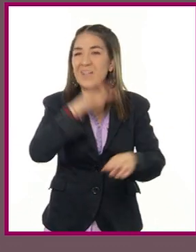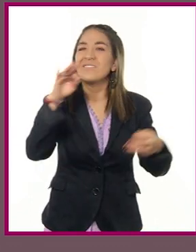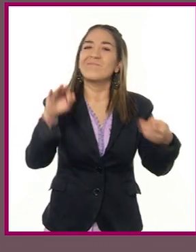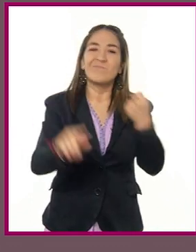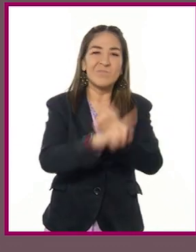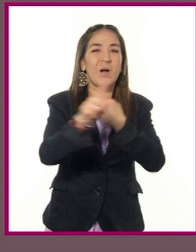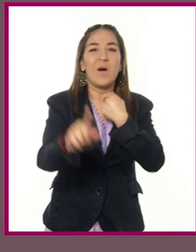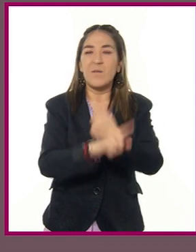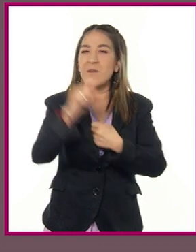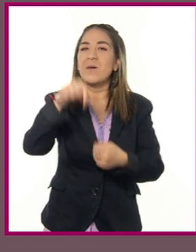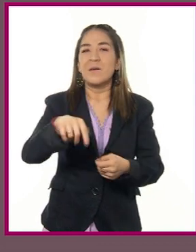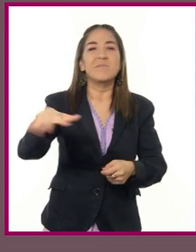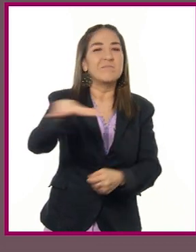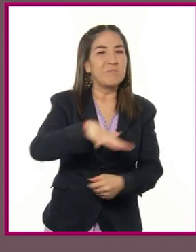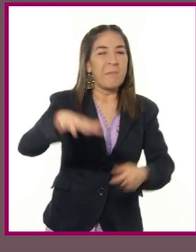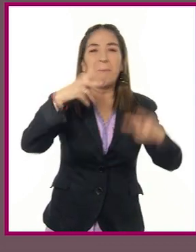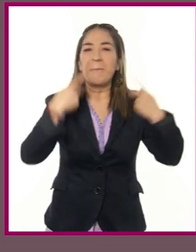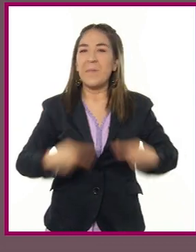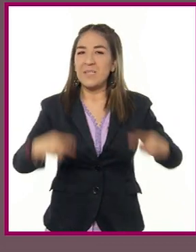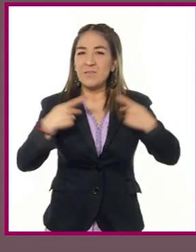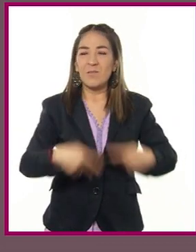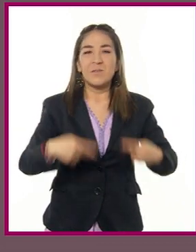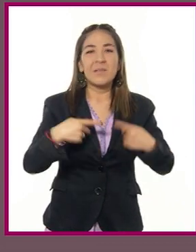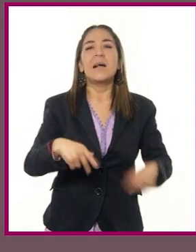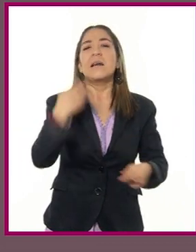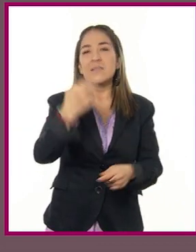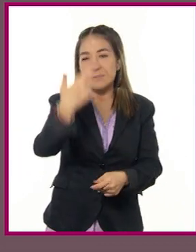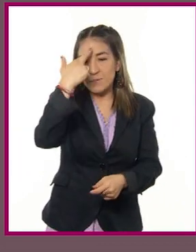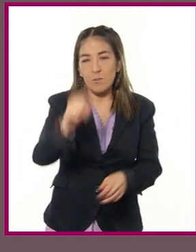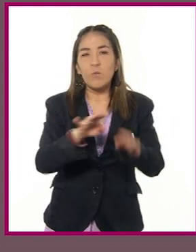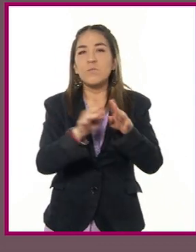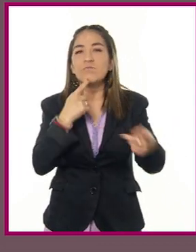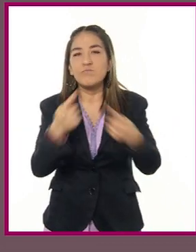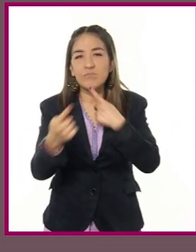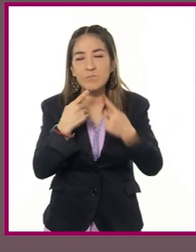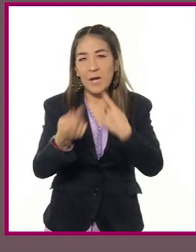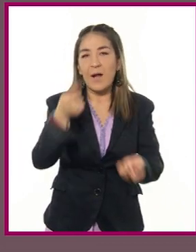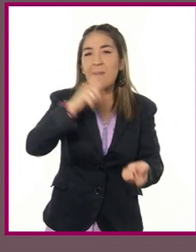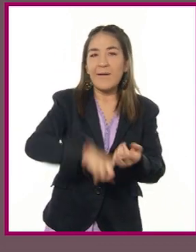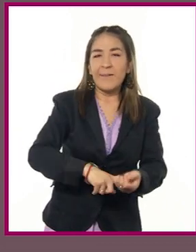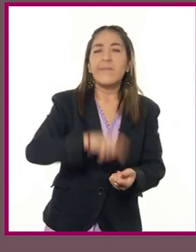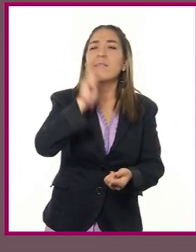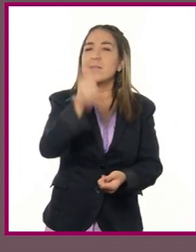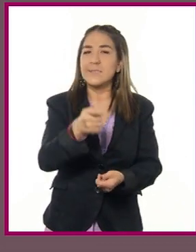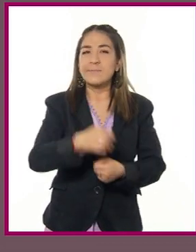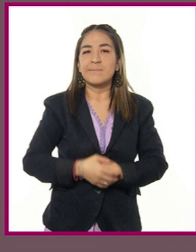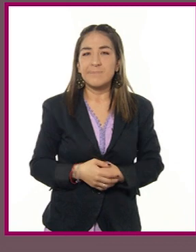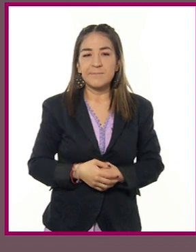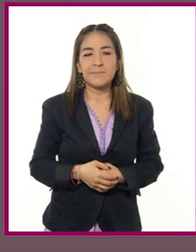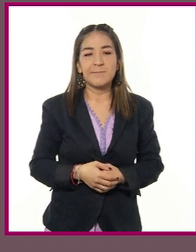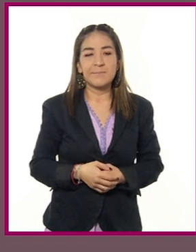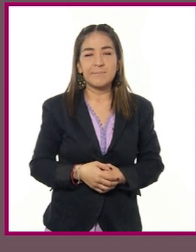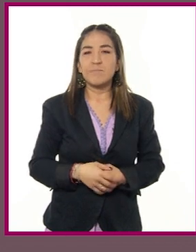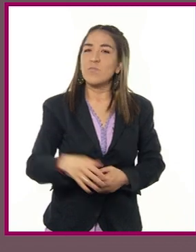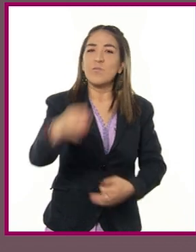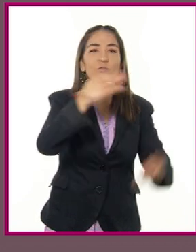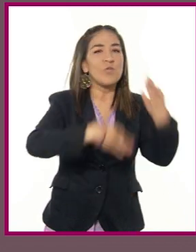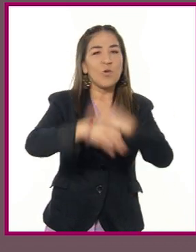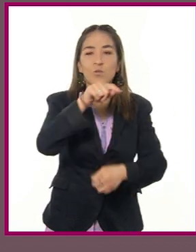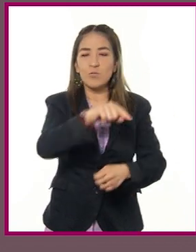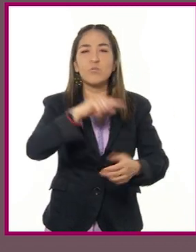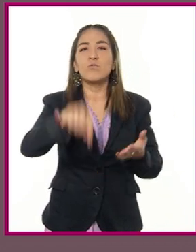población. Para contrarrestar la tendencia de la burocracia al dispendio, exigió que todas las dependencias